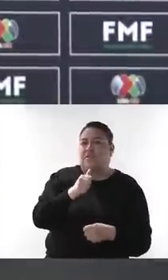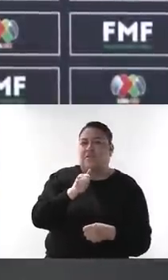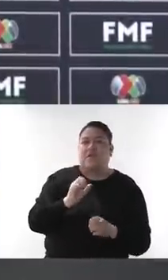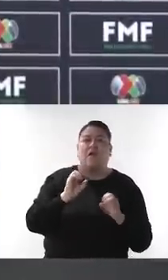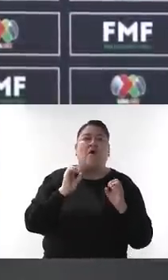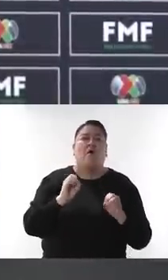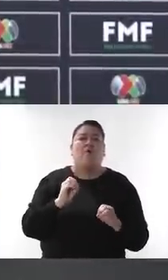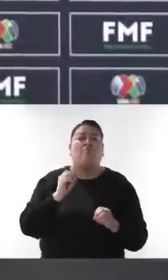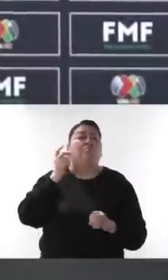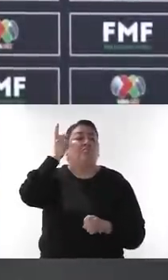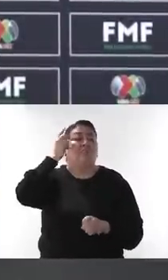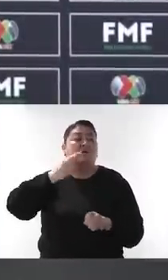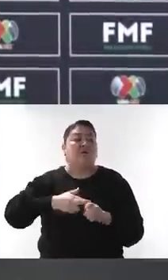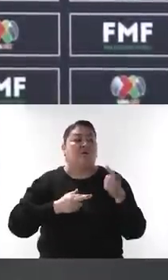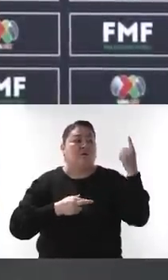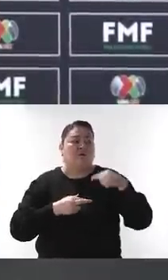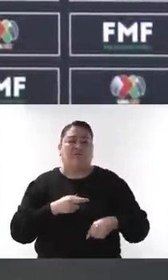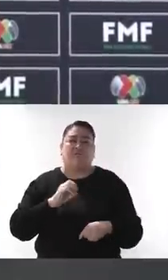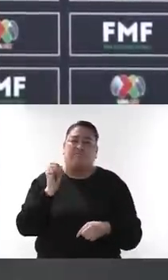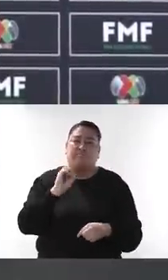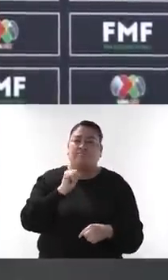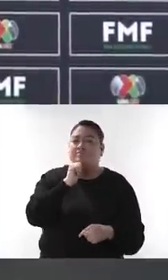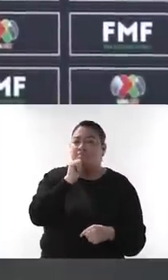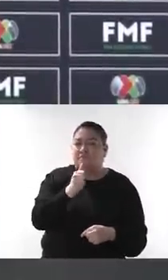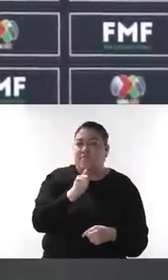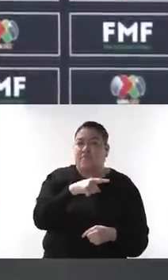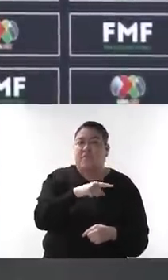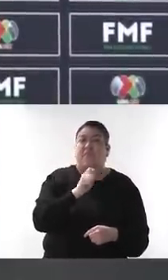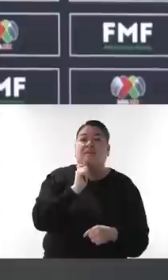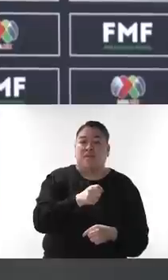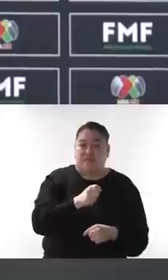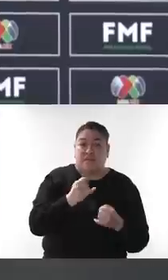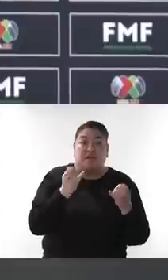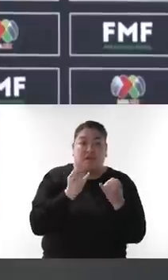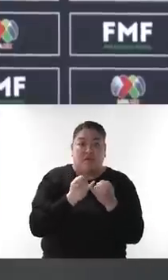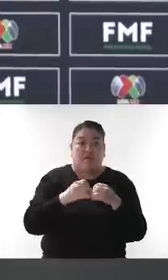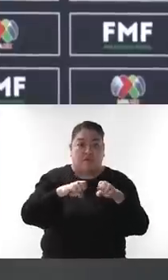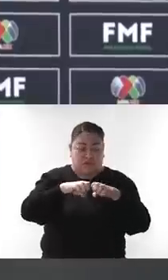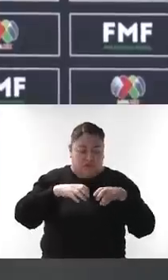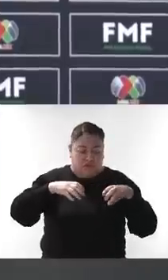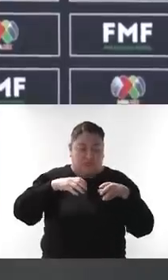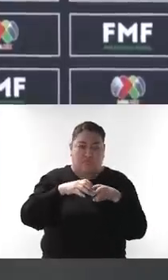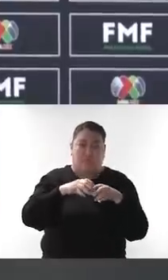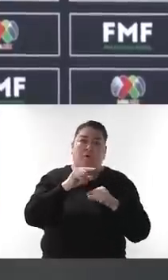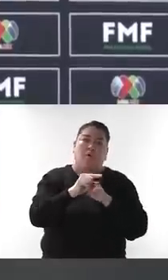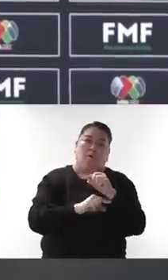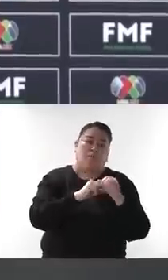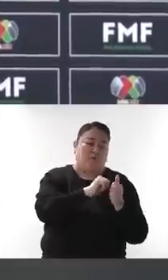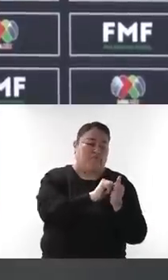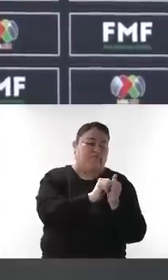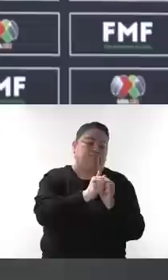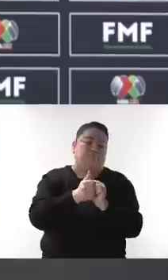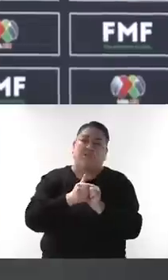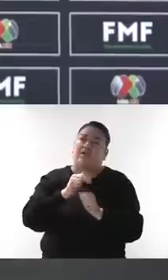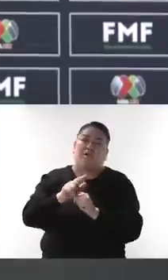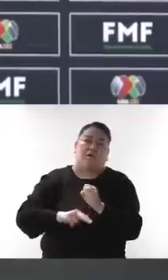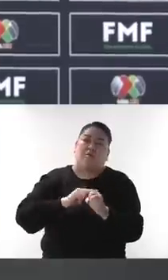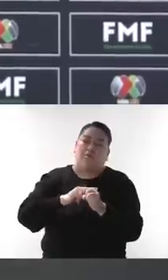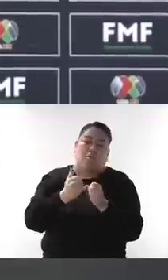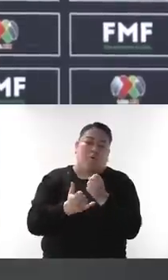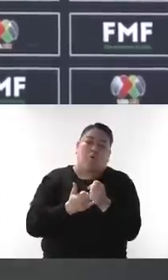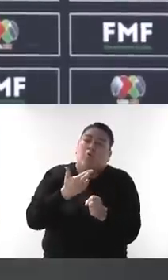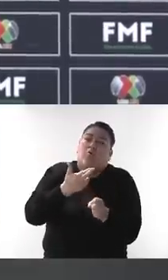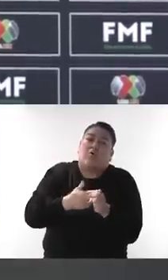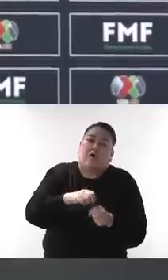Selecciones Nacionales, Jaime Ordiales, al nuevo técnico. Esto es un proceso natural en donde el cambio generacional, esta